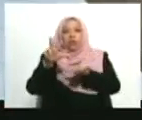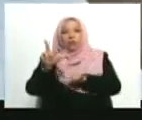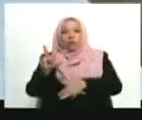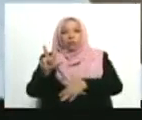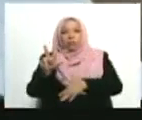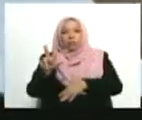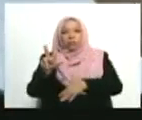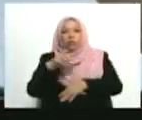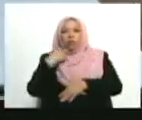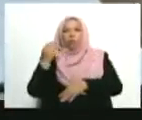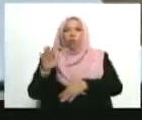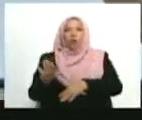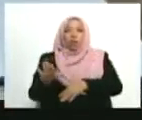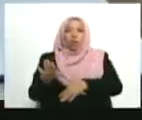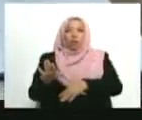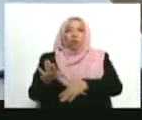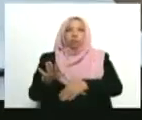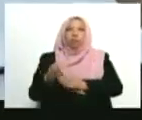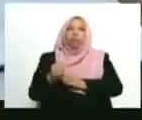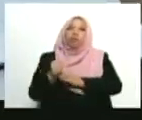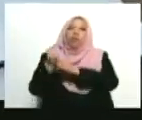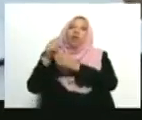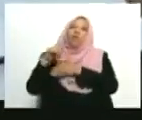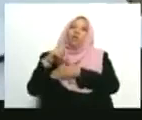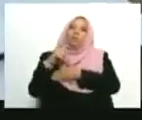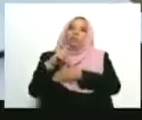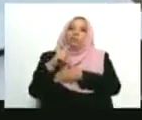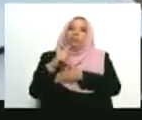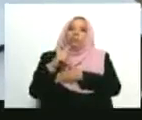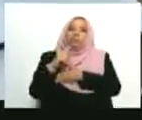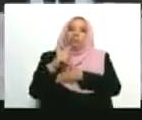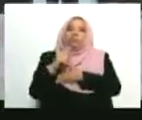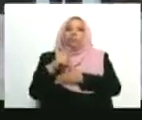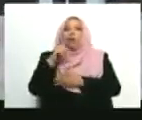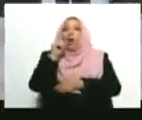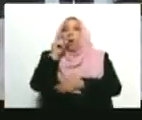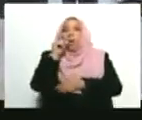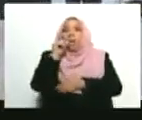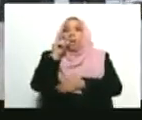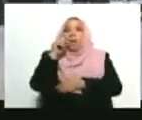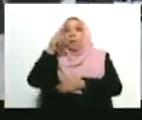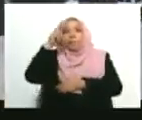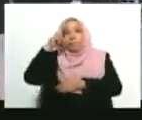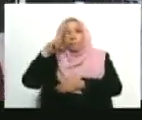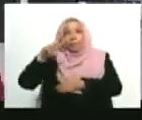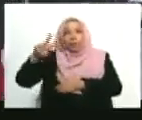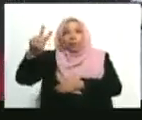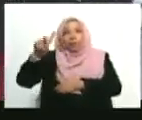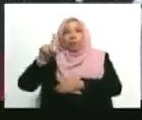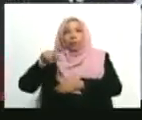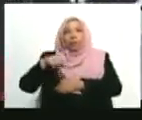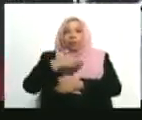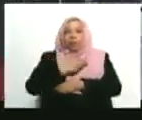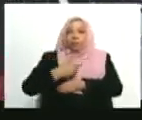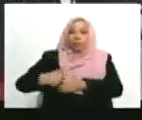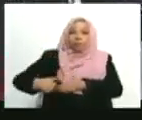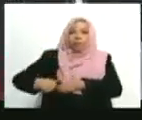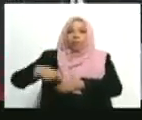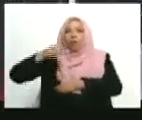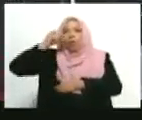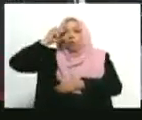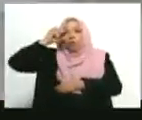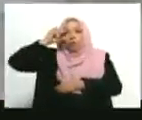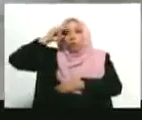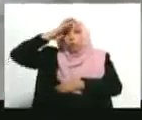Allí estuvieron importantes líderes latinoamericanos como Manuel López Obrador de México, también el presidente Gustavo Petro